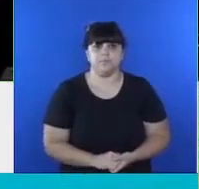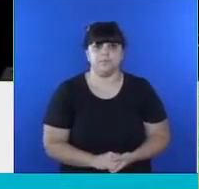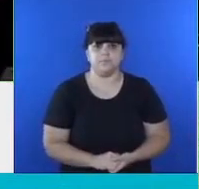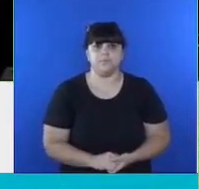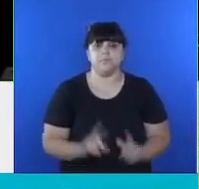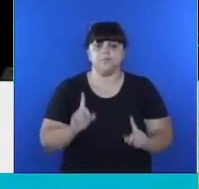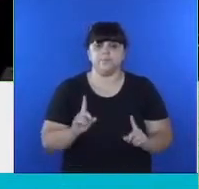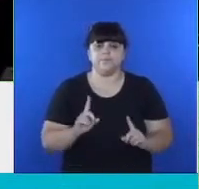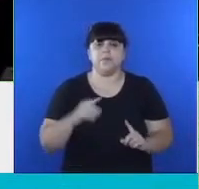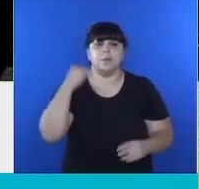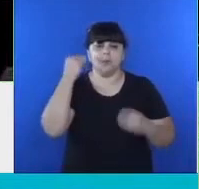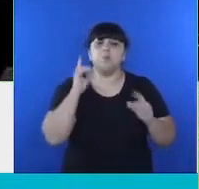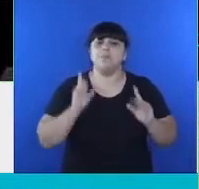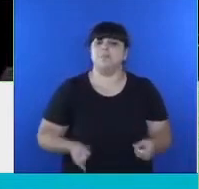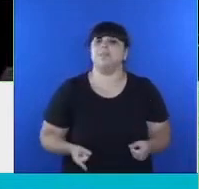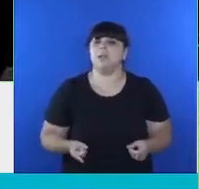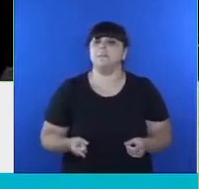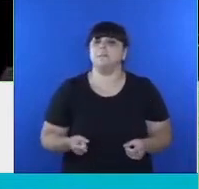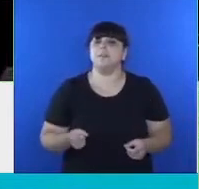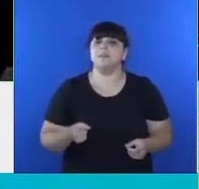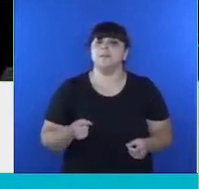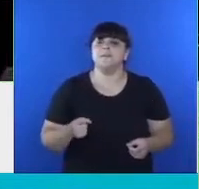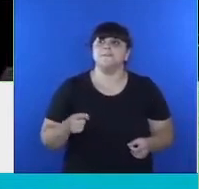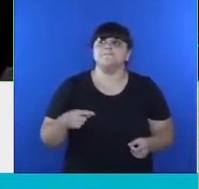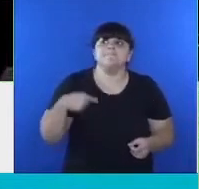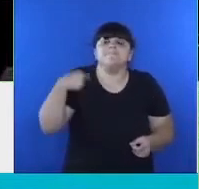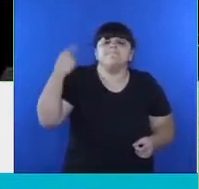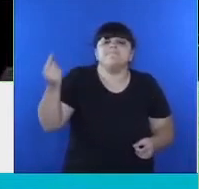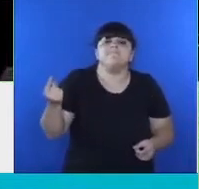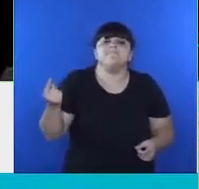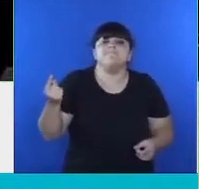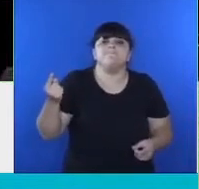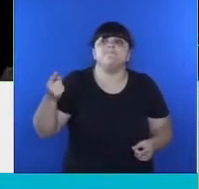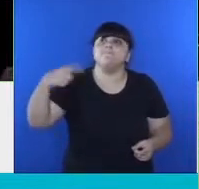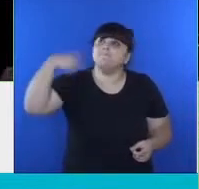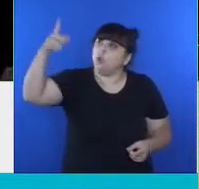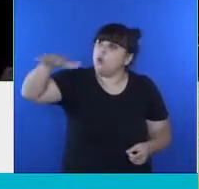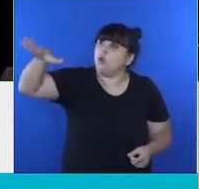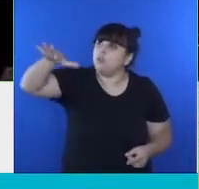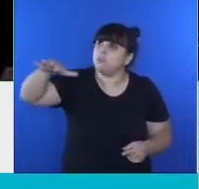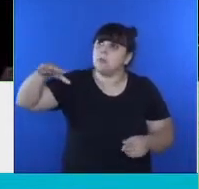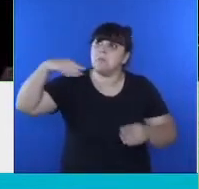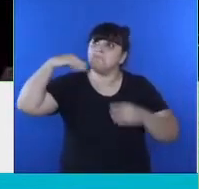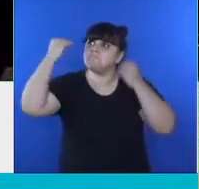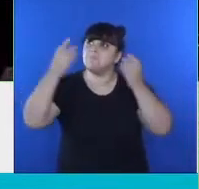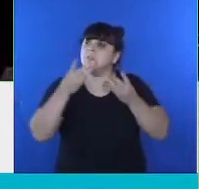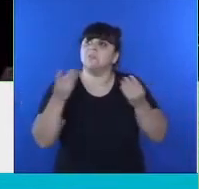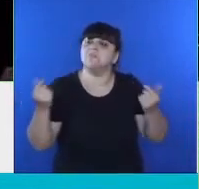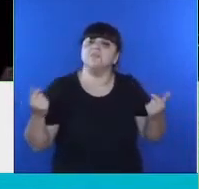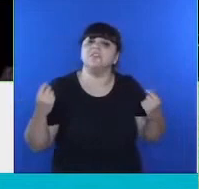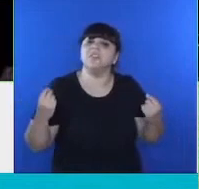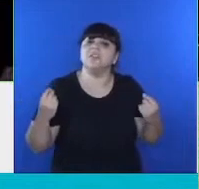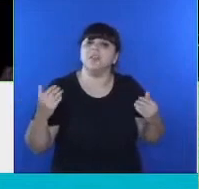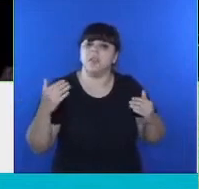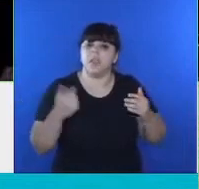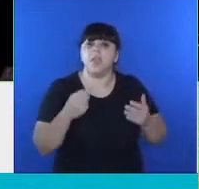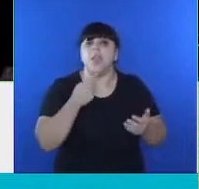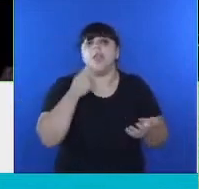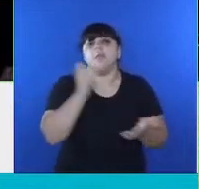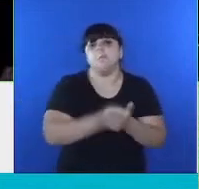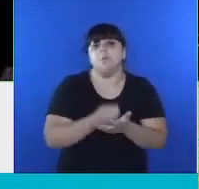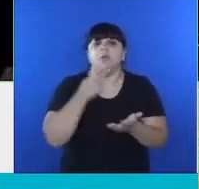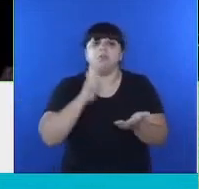Y nos preocupa que a otros no les preocupe más que el equilibrio